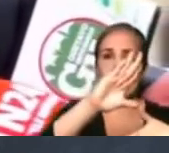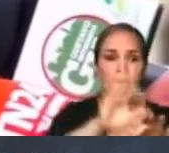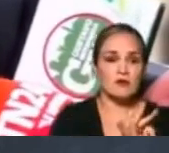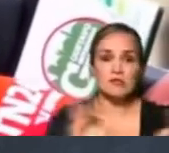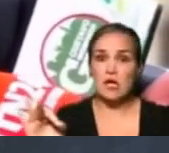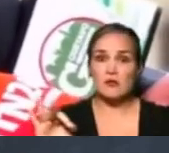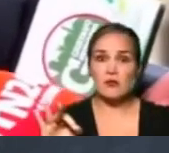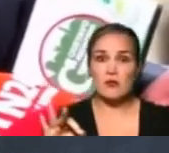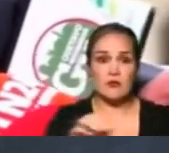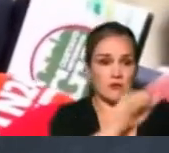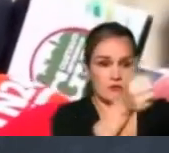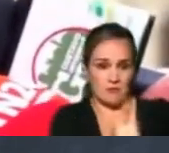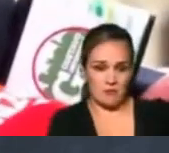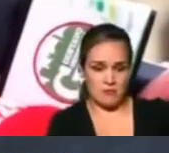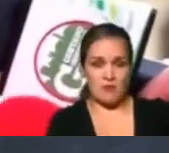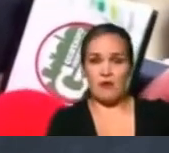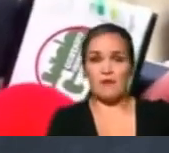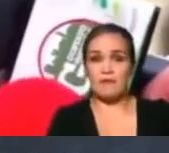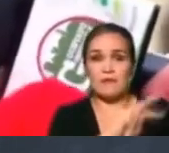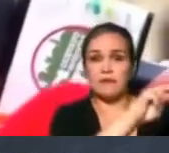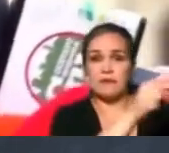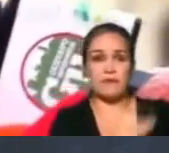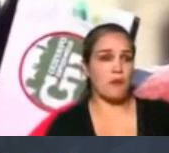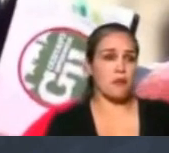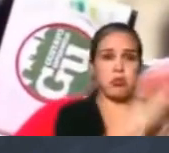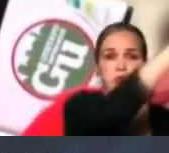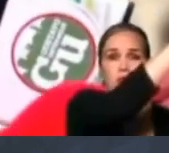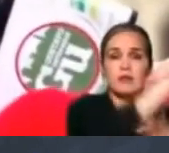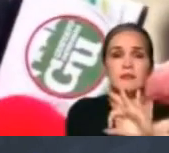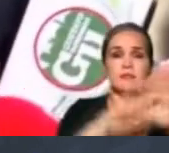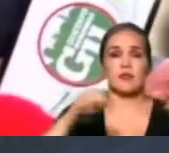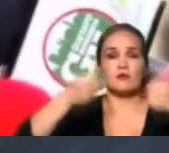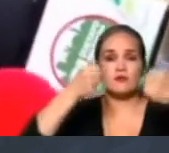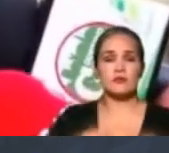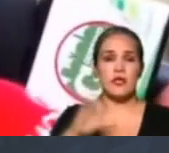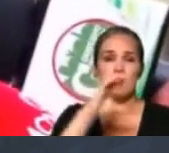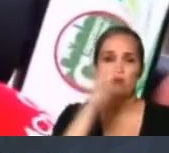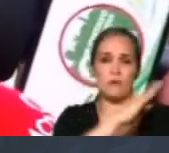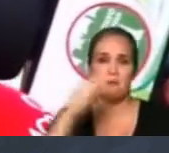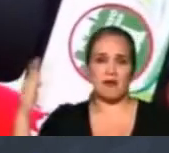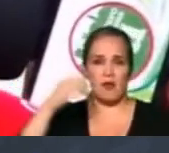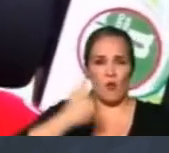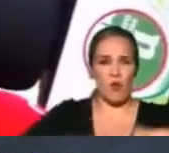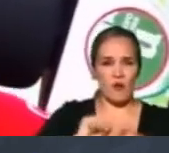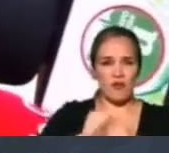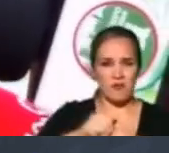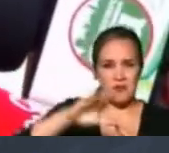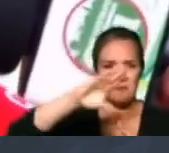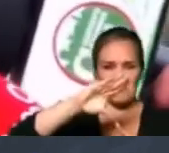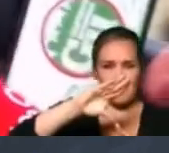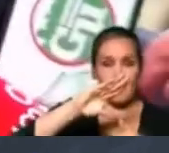pues originó el que no hayan Juegos Panamericanos en Colombia. Pero debo decir que